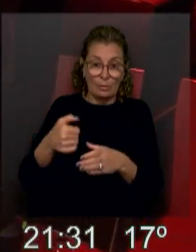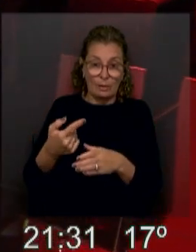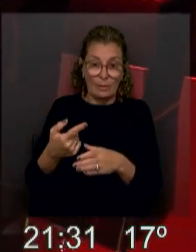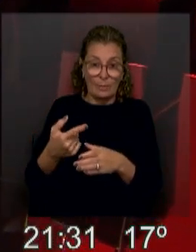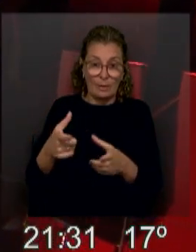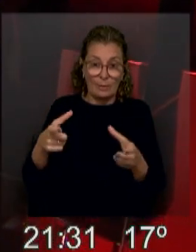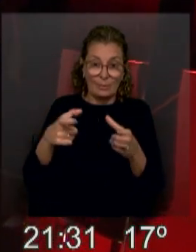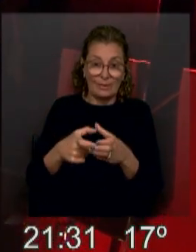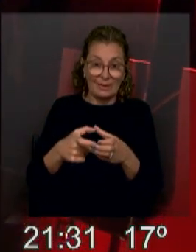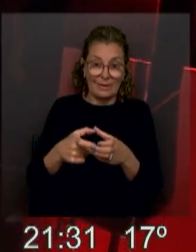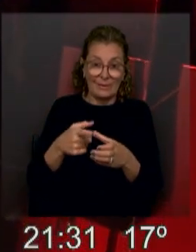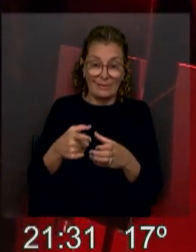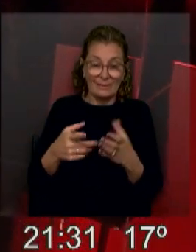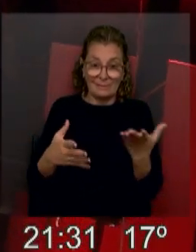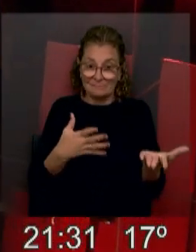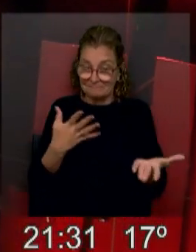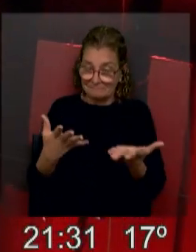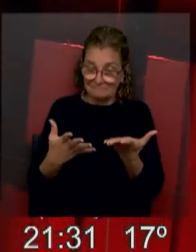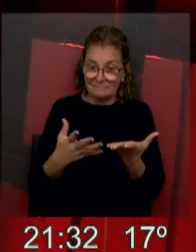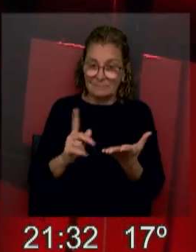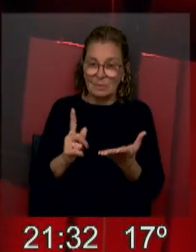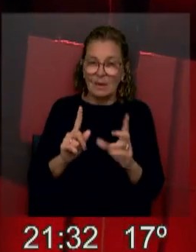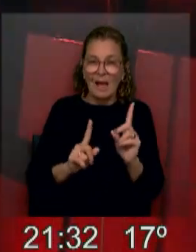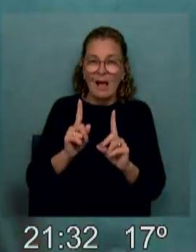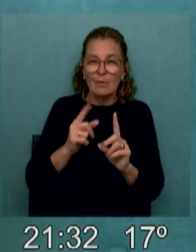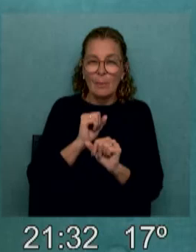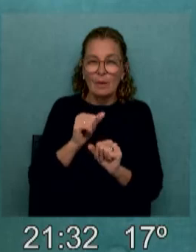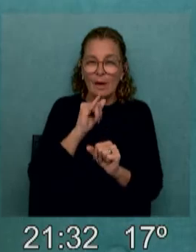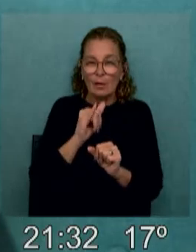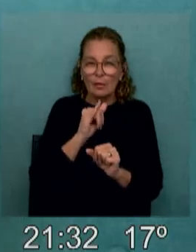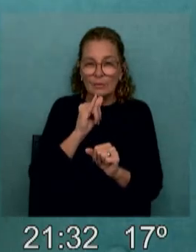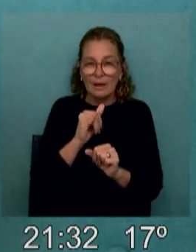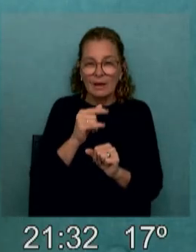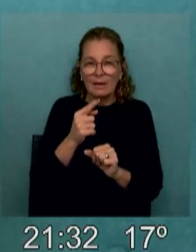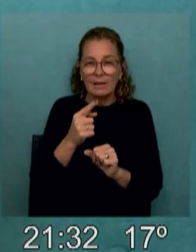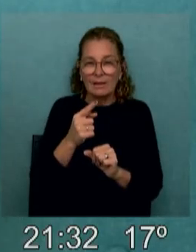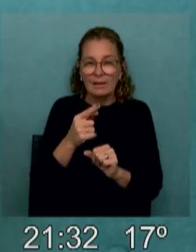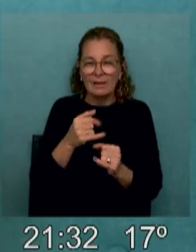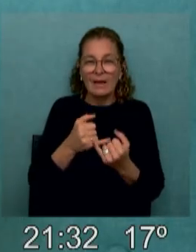un disco. Por ahí no es algo que uno pueda contar. Hay días